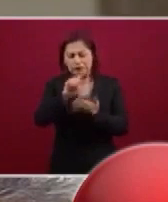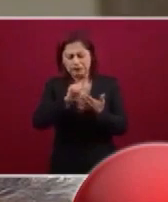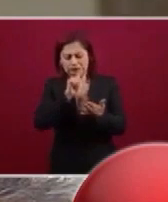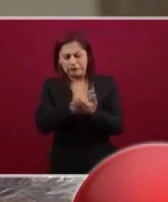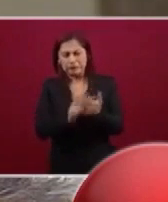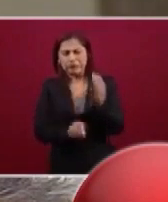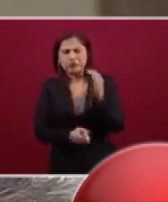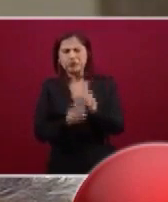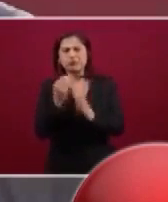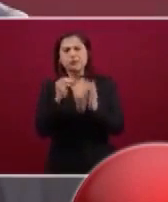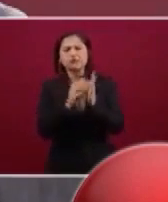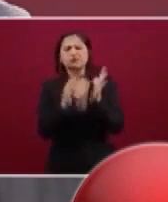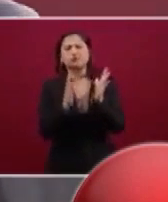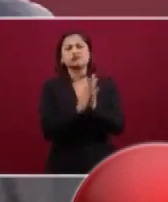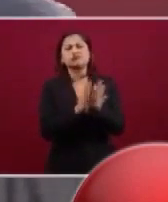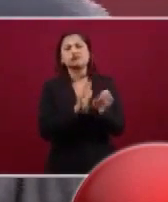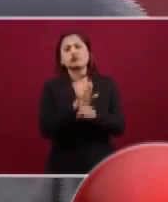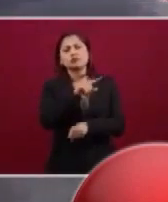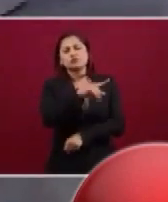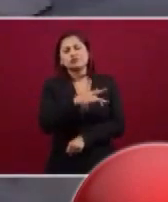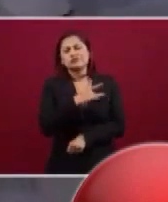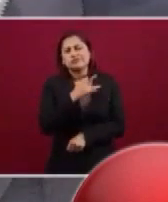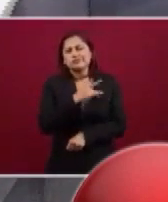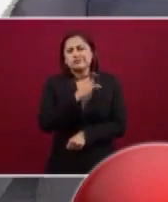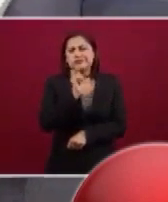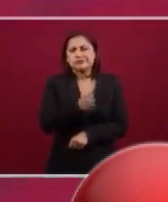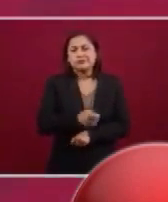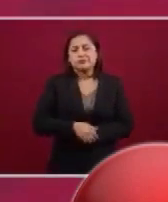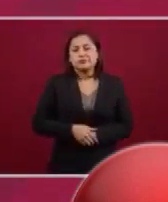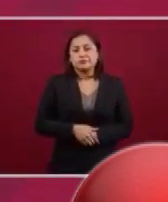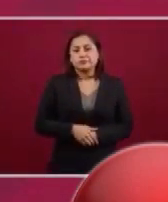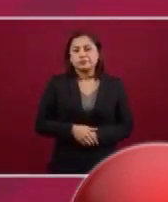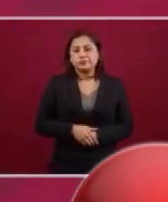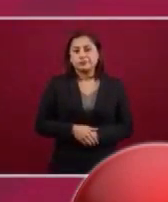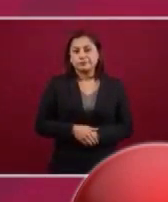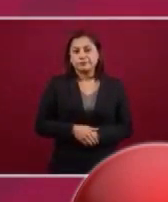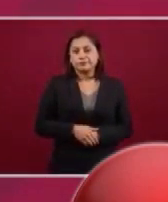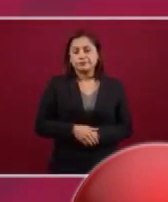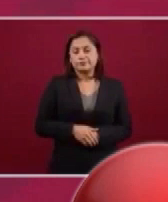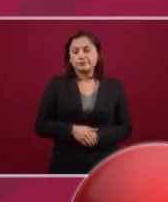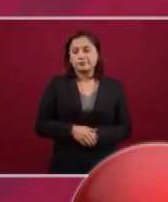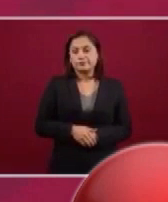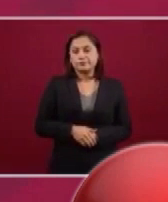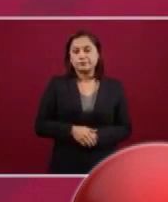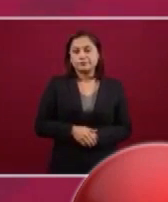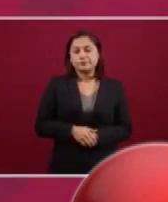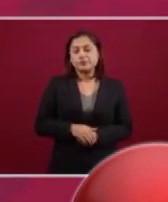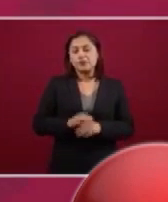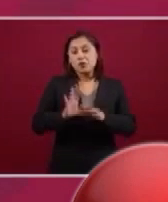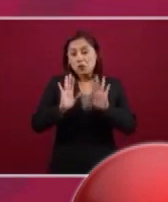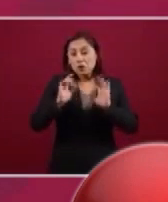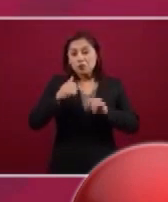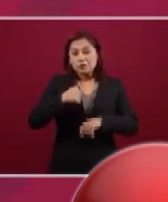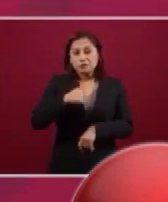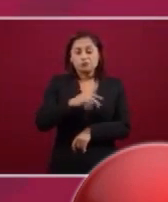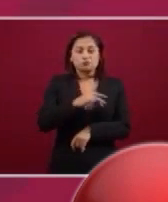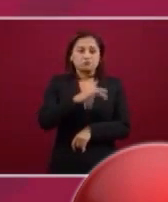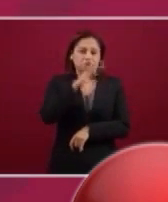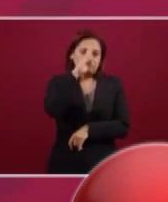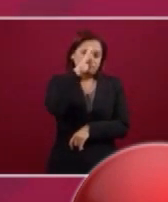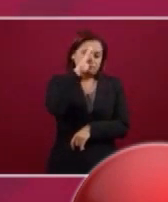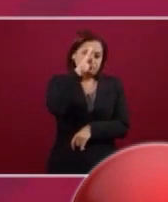postura? Pues yo pienso que se estaba abusando